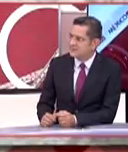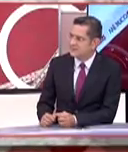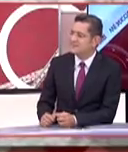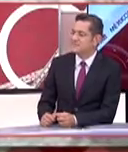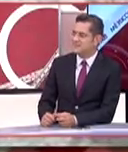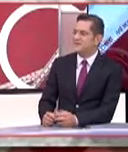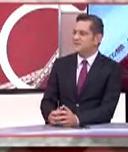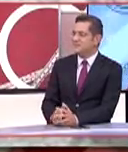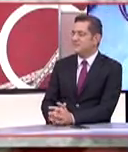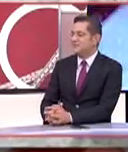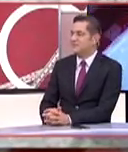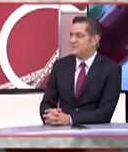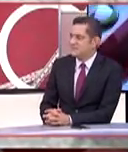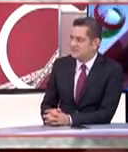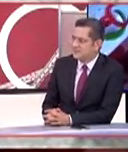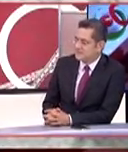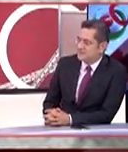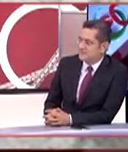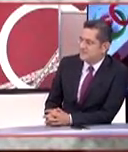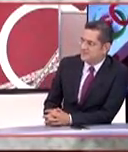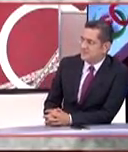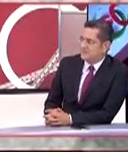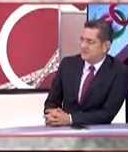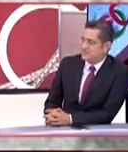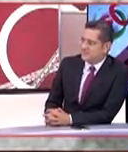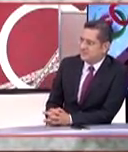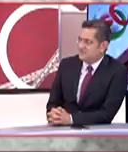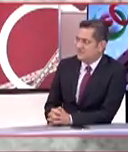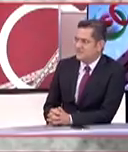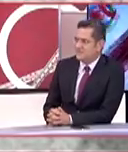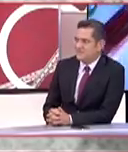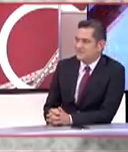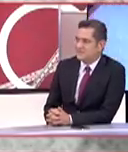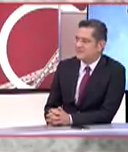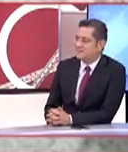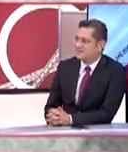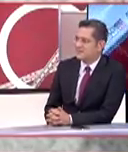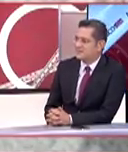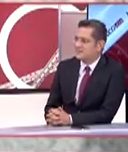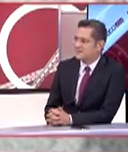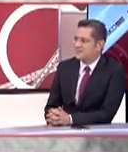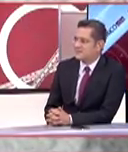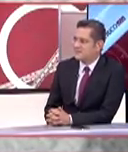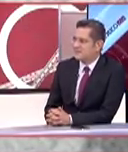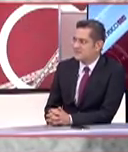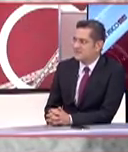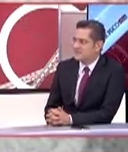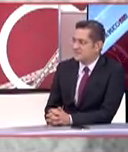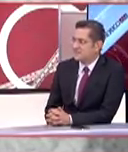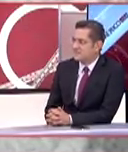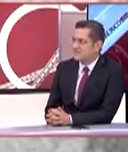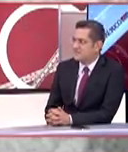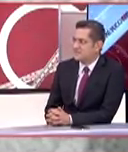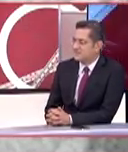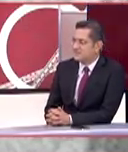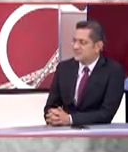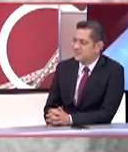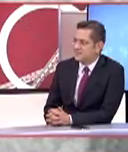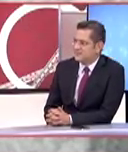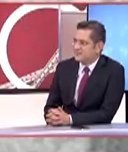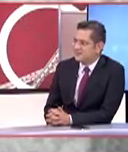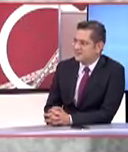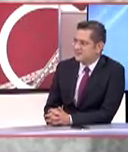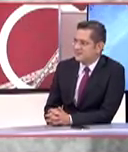viene de la antigua Roma y parece que cómo empezó a saltar de un lado a otro y por qué fue tan recurrido y nos habla mucho